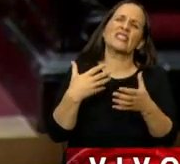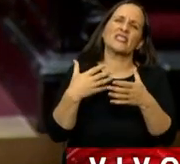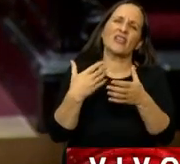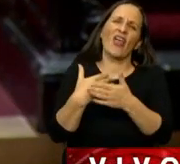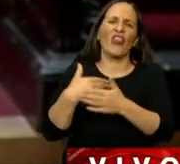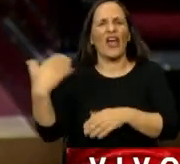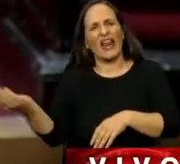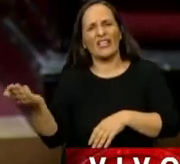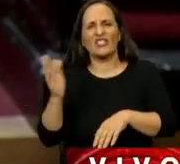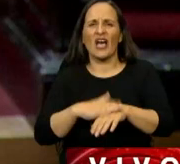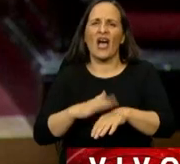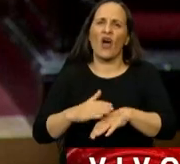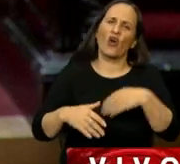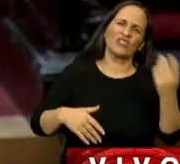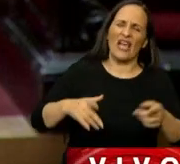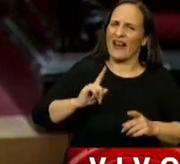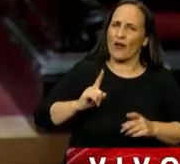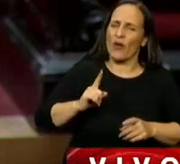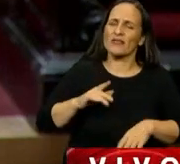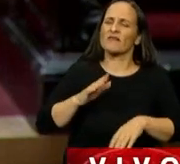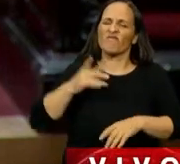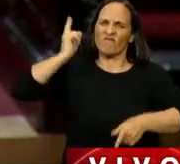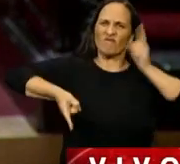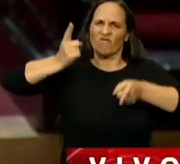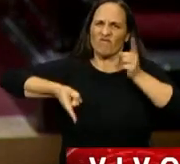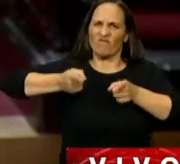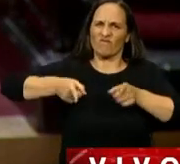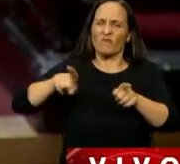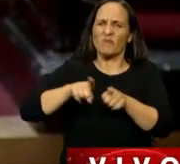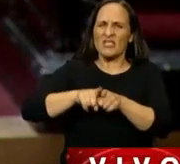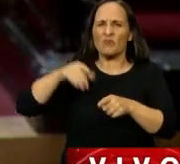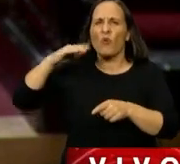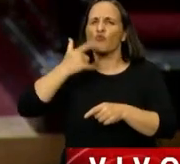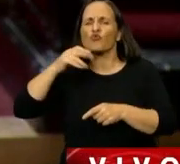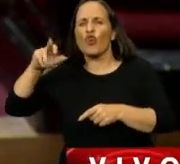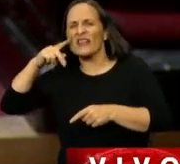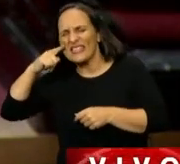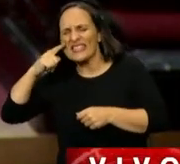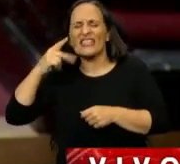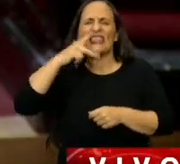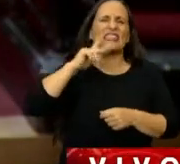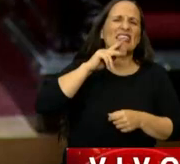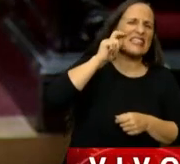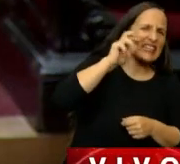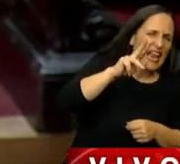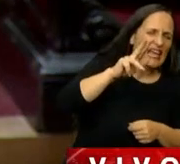izquierda. Es una actitud totalitaria que emplearon Mussolini, Hitler, Stalin y el